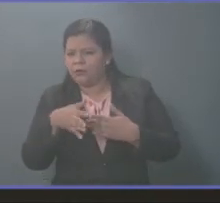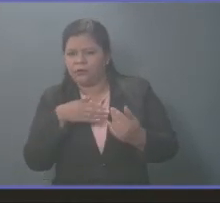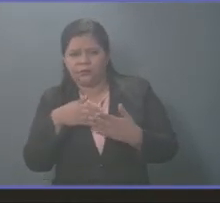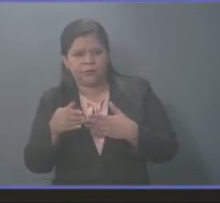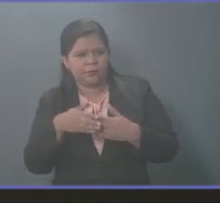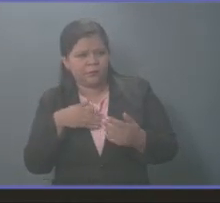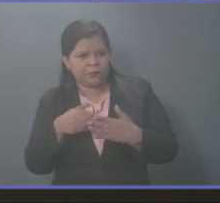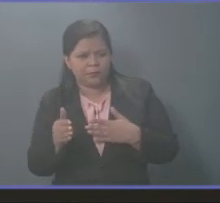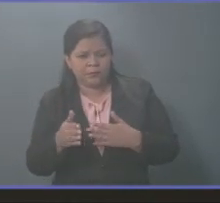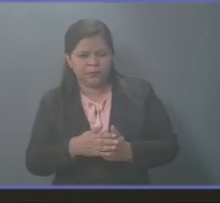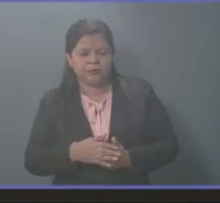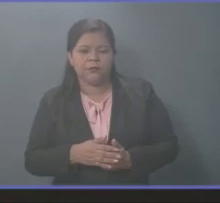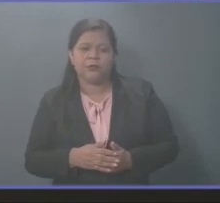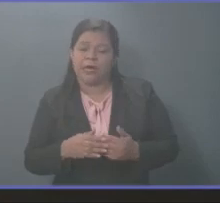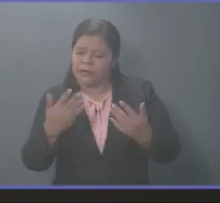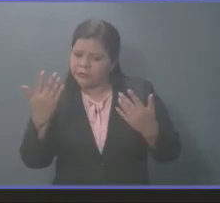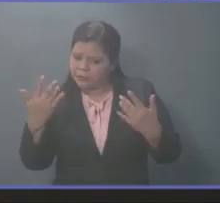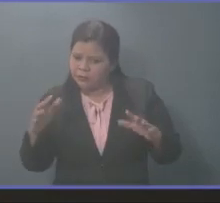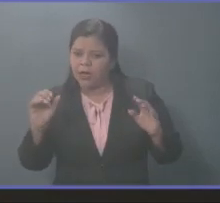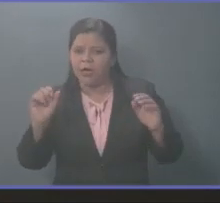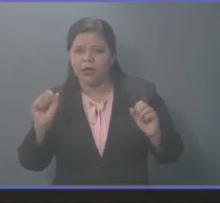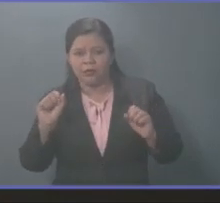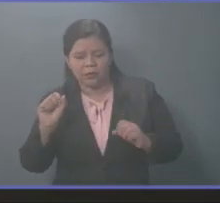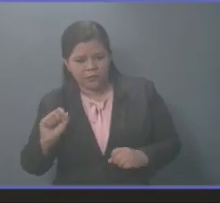independientemente si debe tener o no